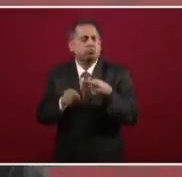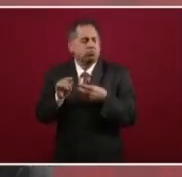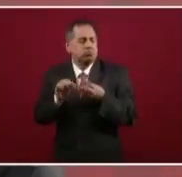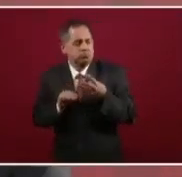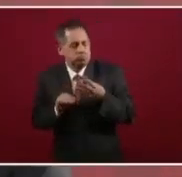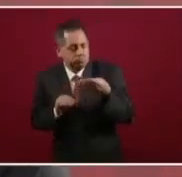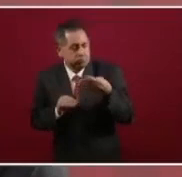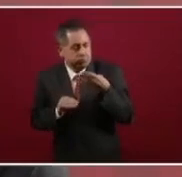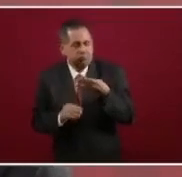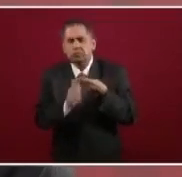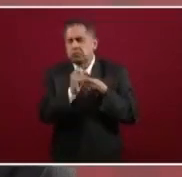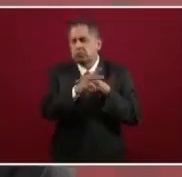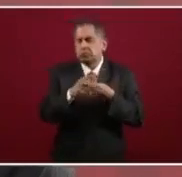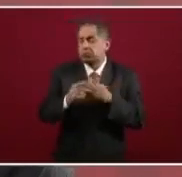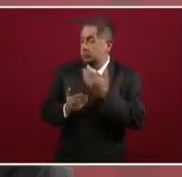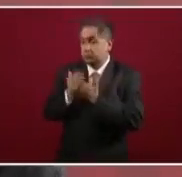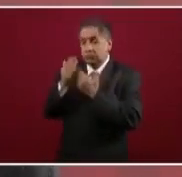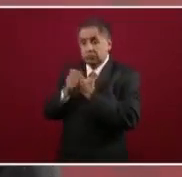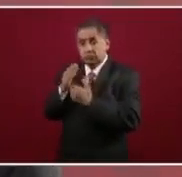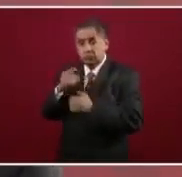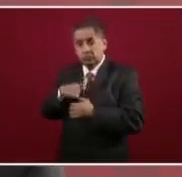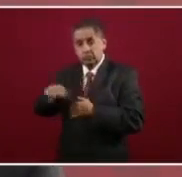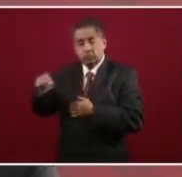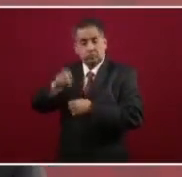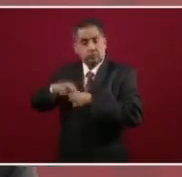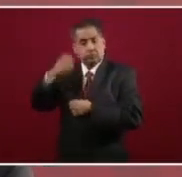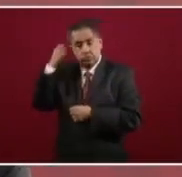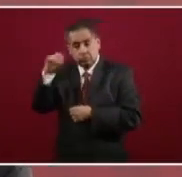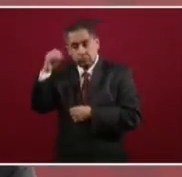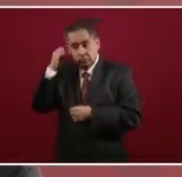en la mañana oaxaca